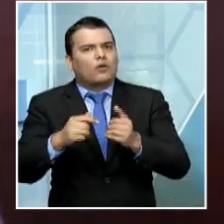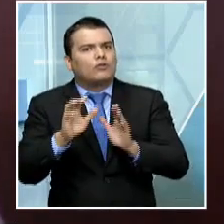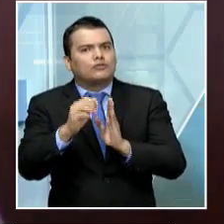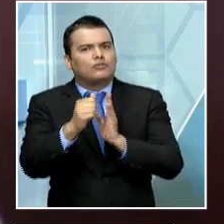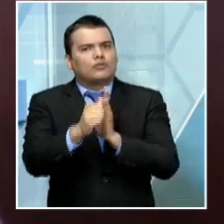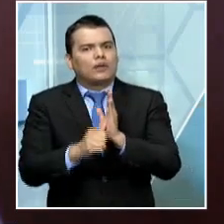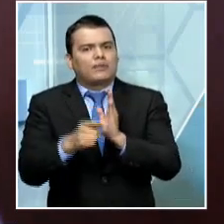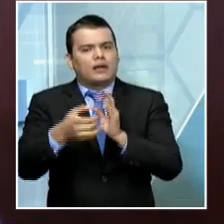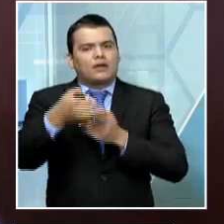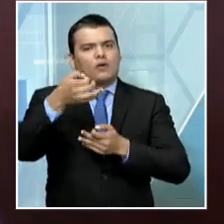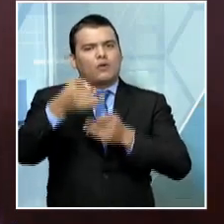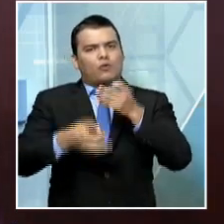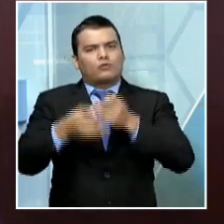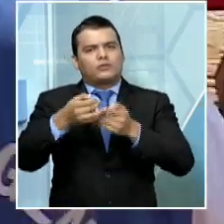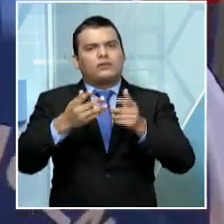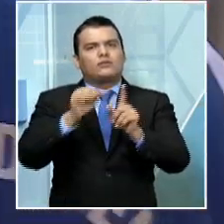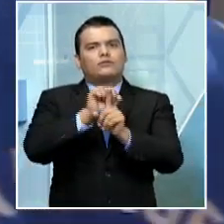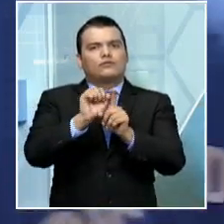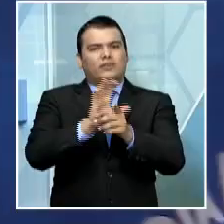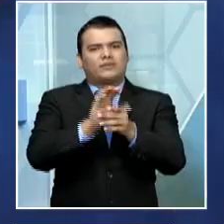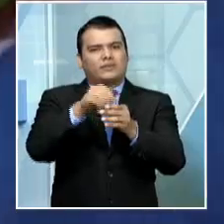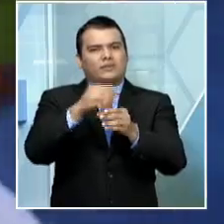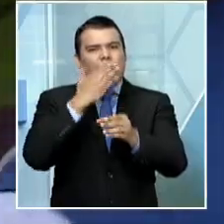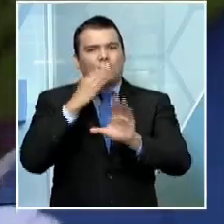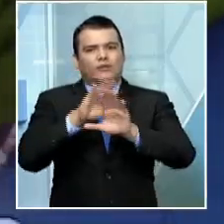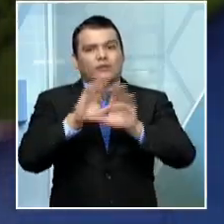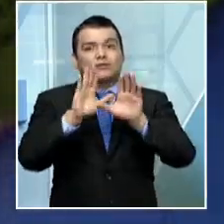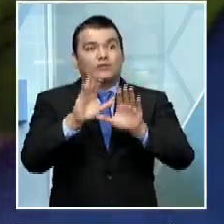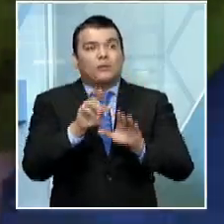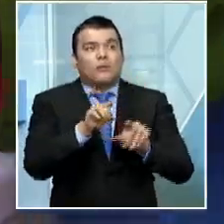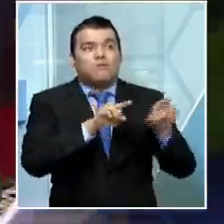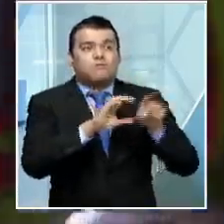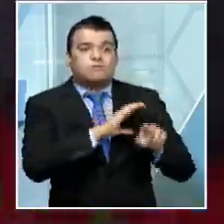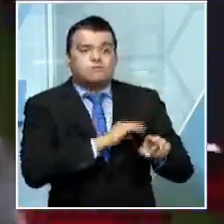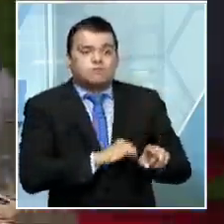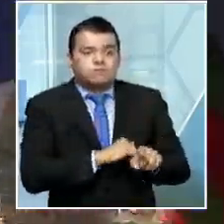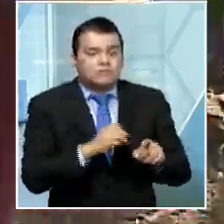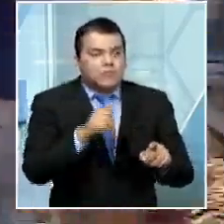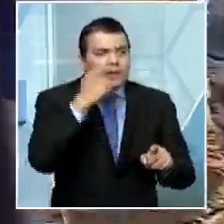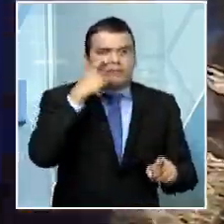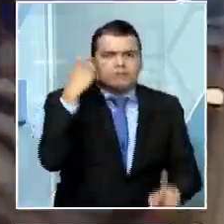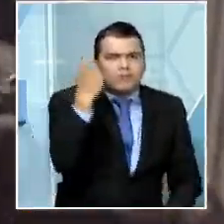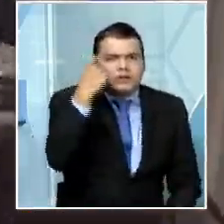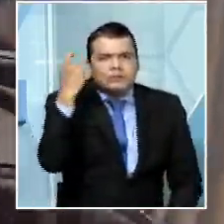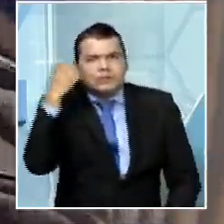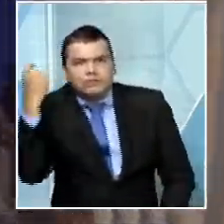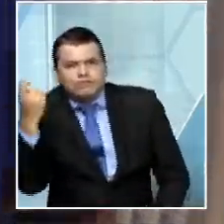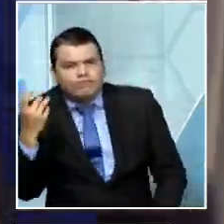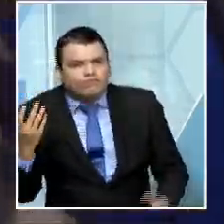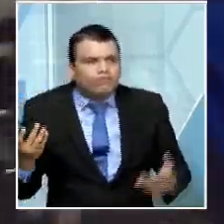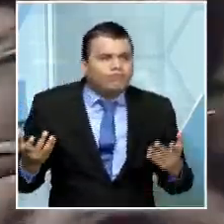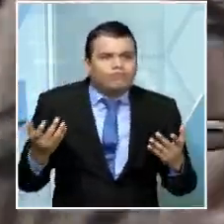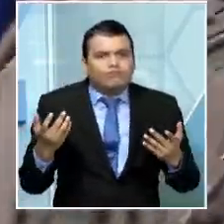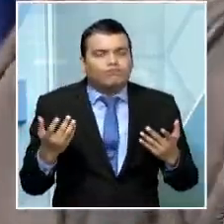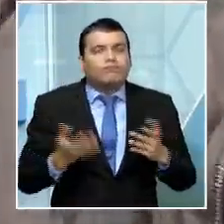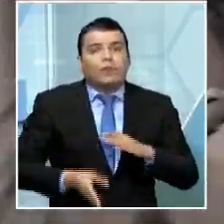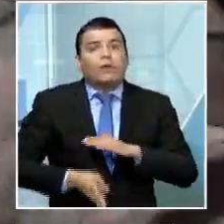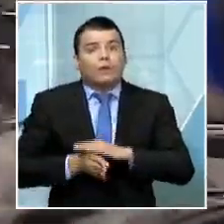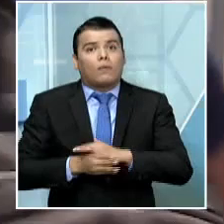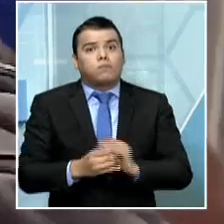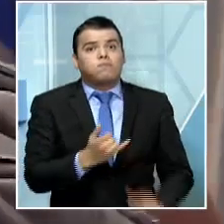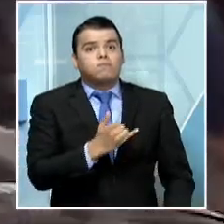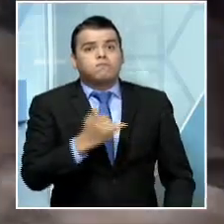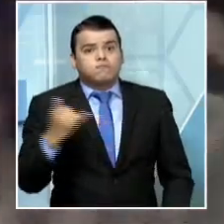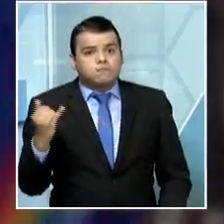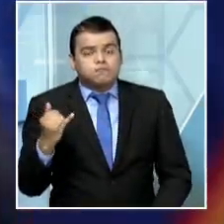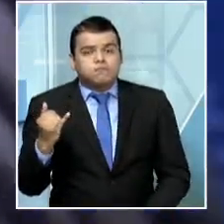de justicia propia del cabildo. En varios puntos de la ciudad se han llevado a cabo operativos para poder dar con su paradero. Activamos la ruta de